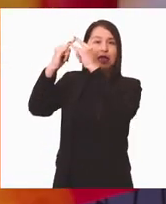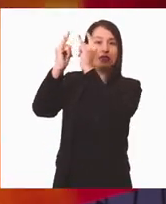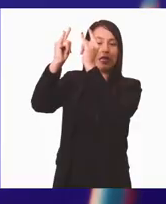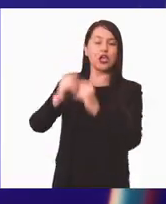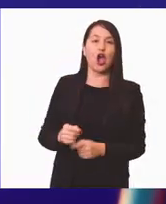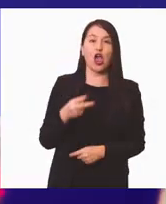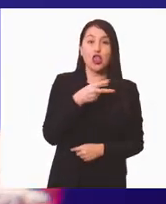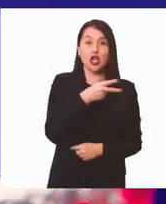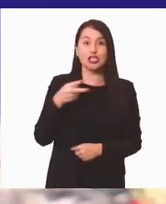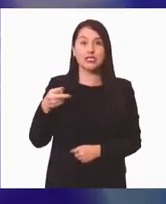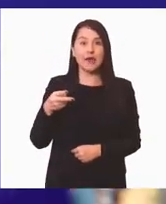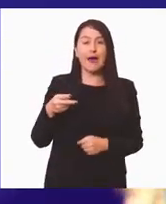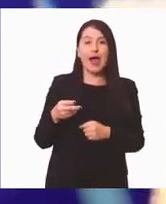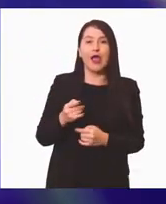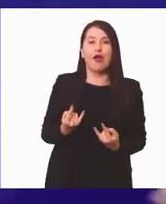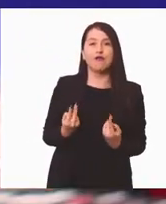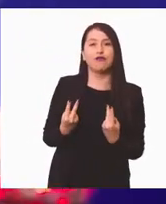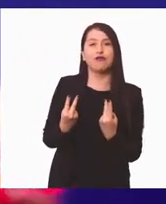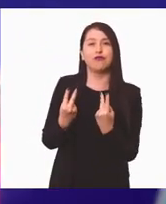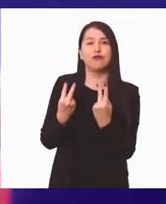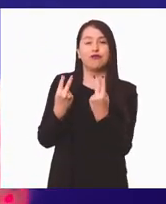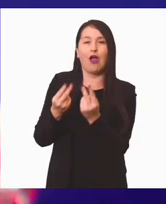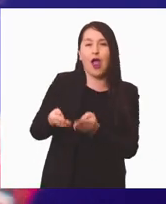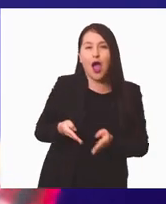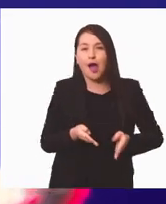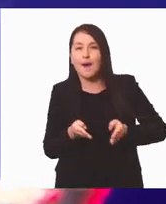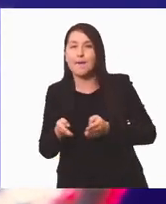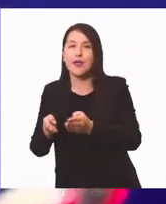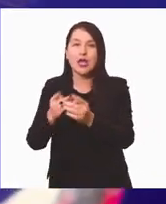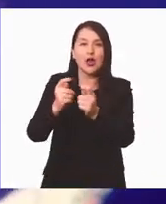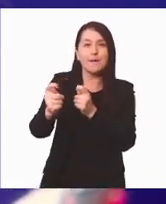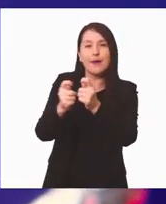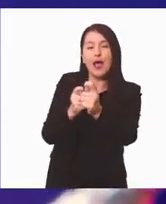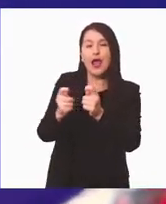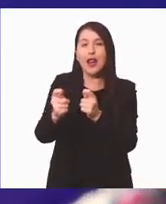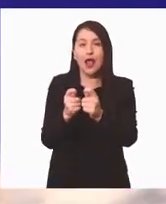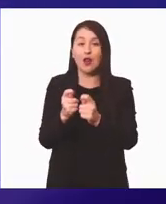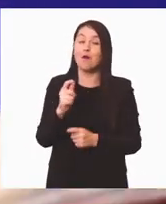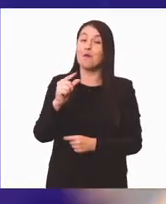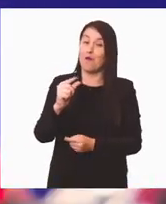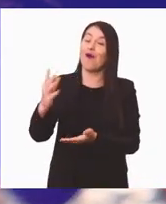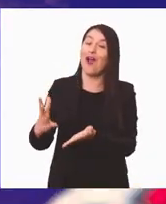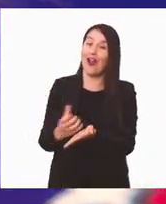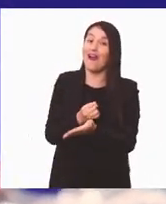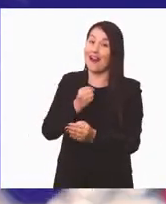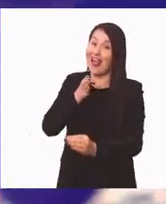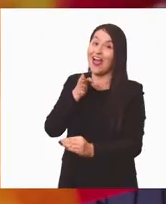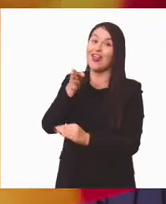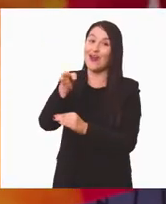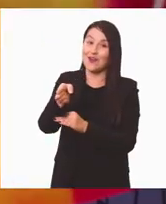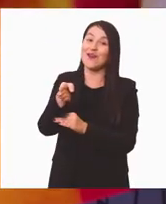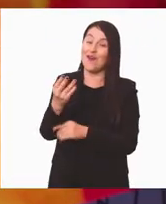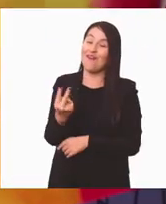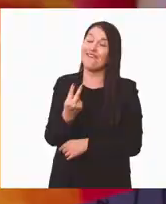de viaje, al final de un camino lleno de peligros mortales. Muy pocos han logrado llegar hasta allá con vida.